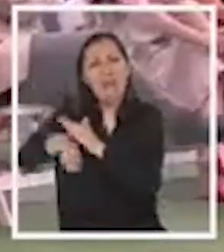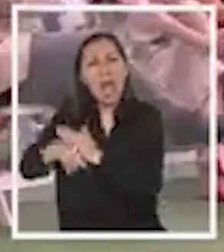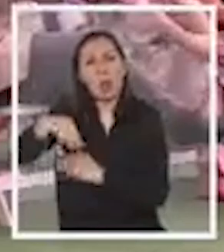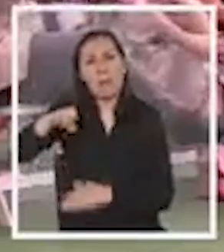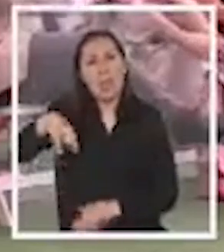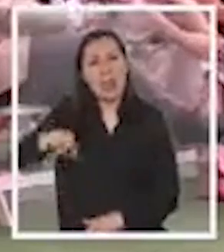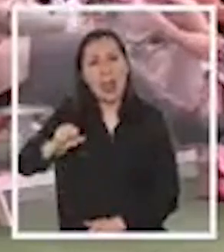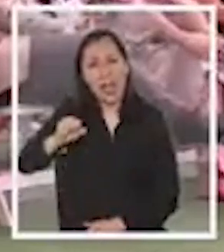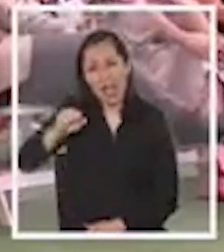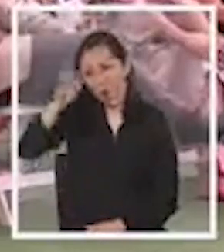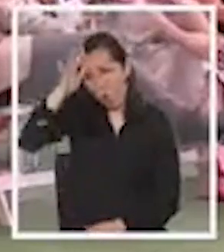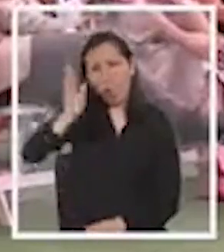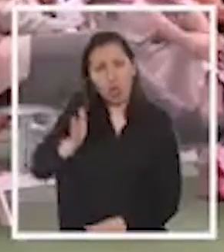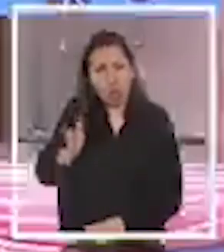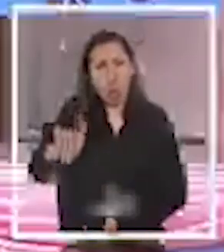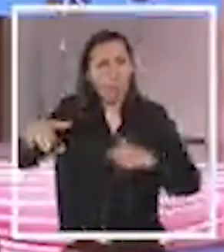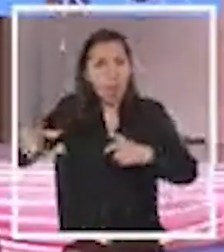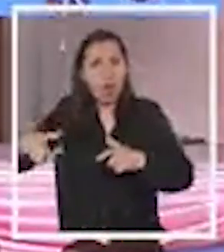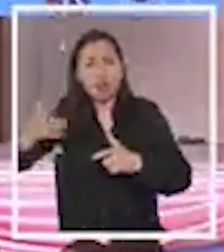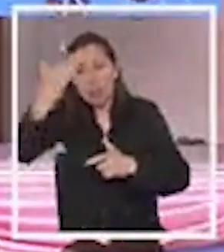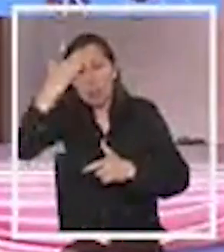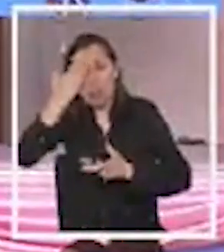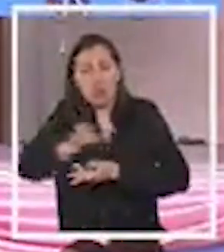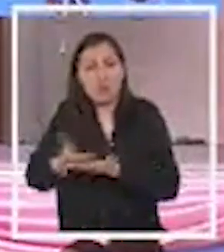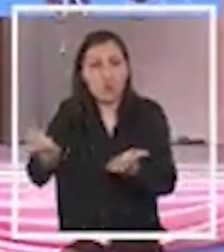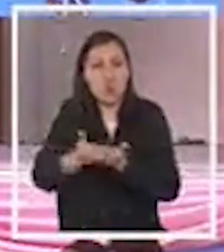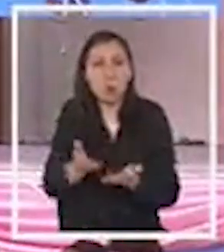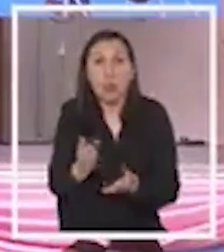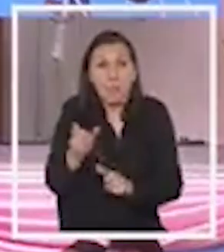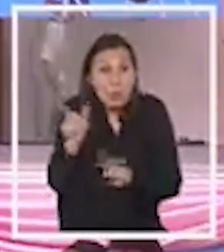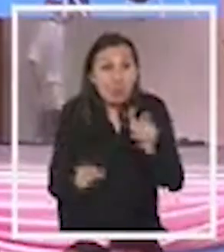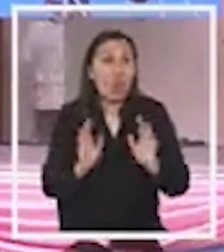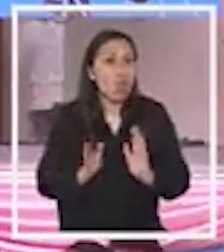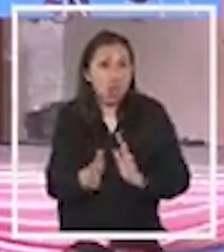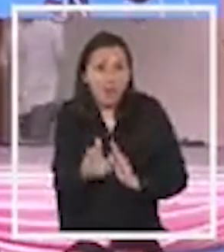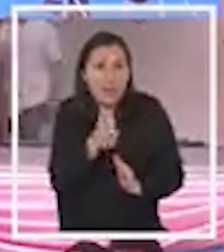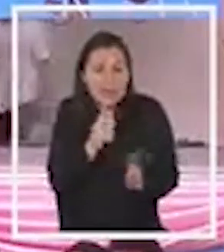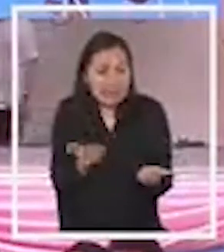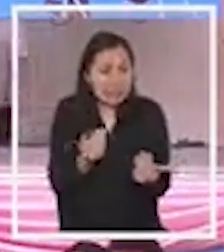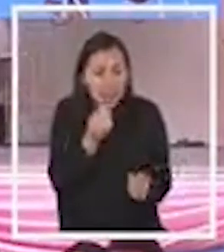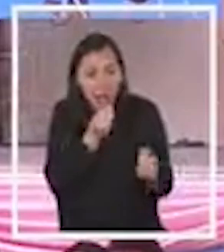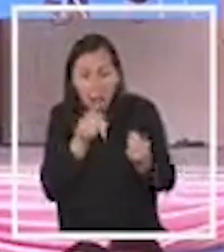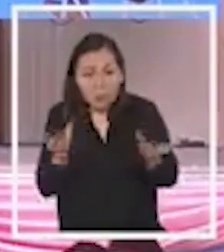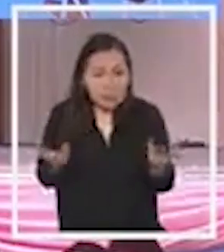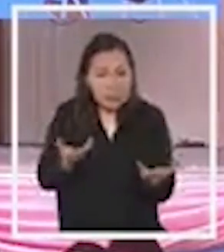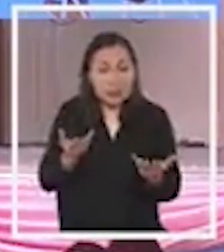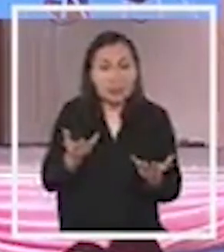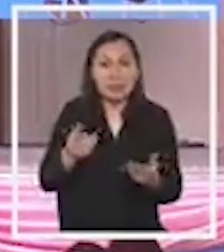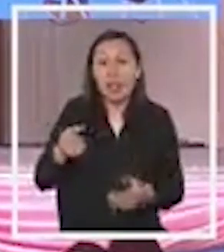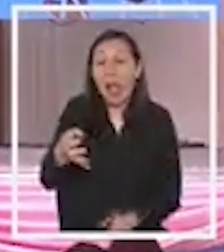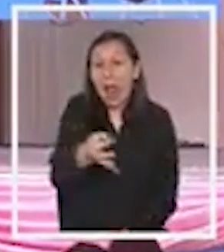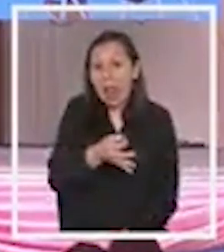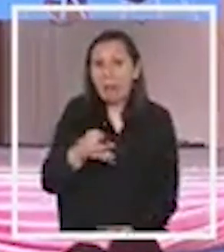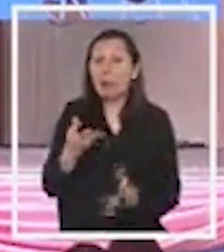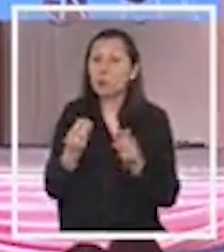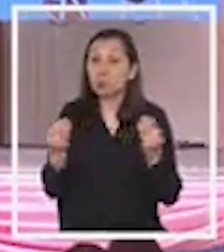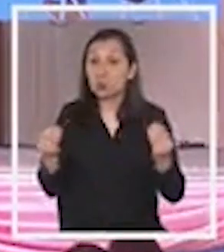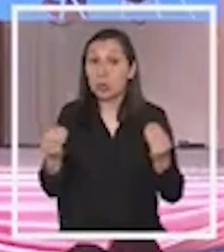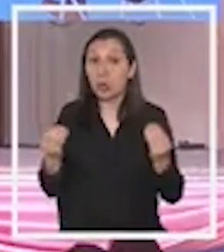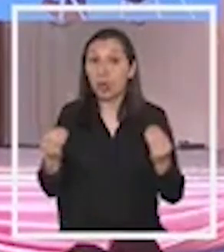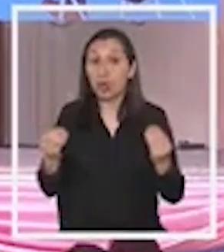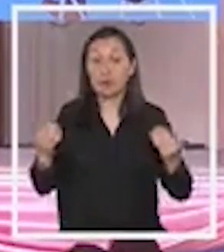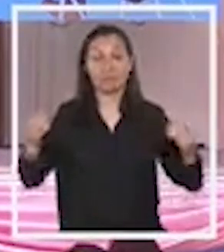Mena todavía resisten las ollas populares porque sigue habiendo necesidad. Y eso muchas veces desde La Moneda y las